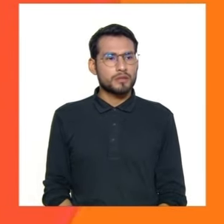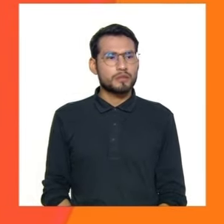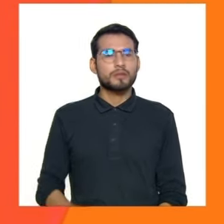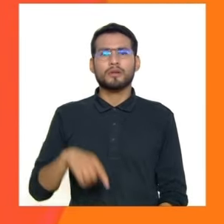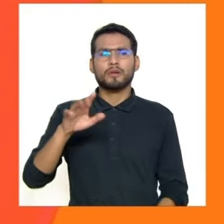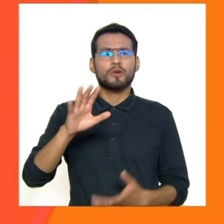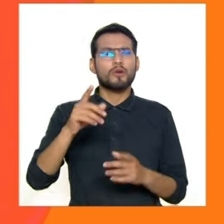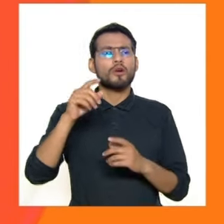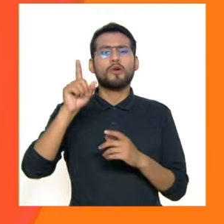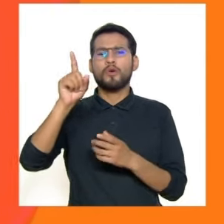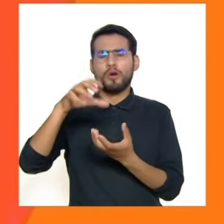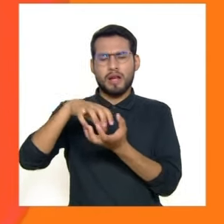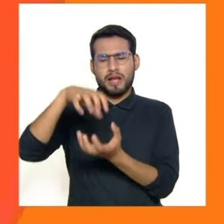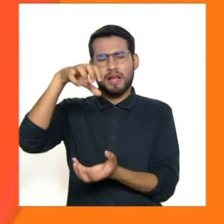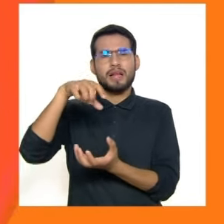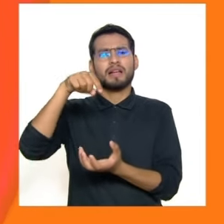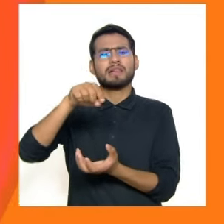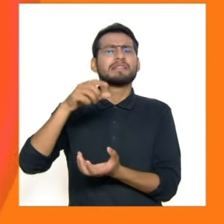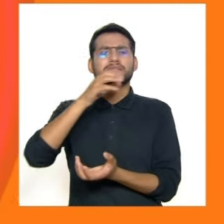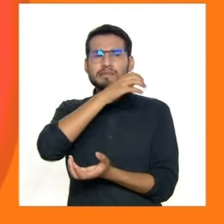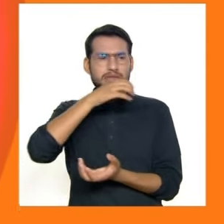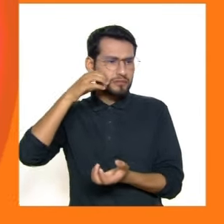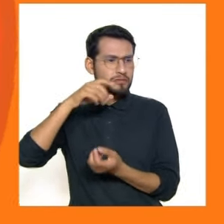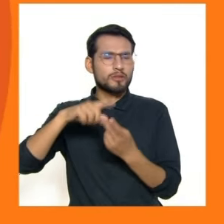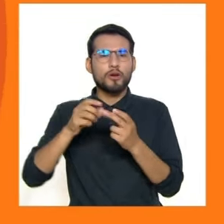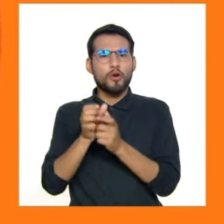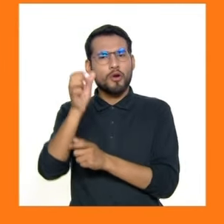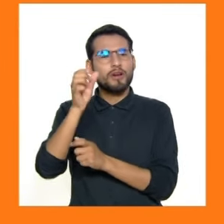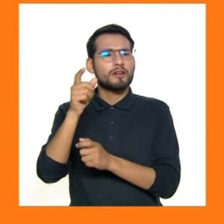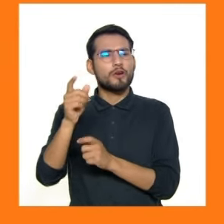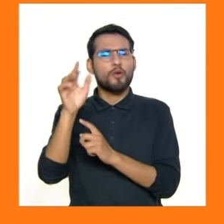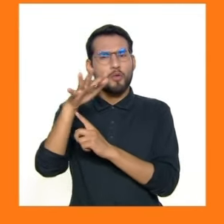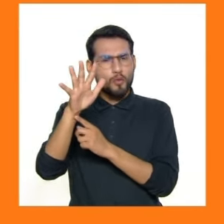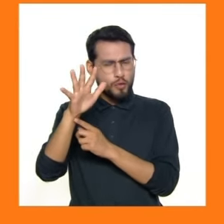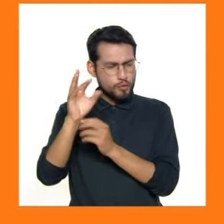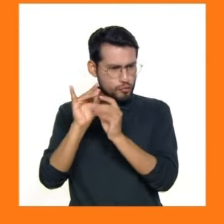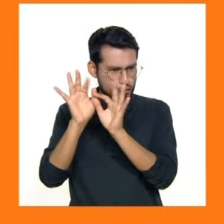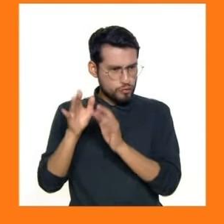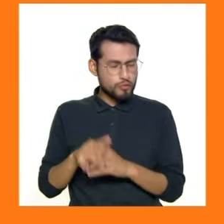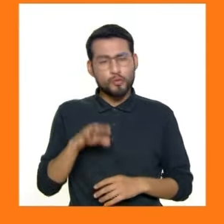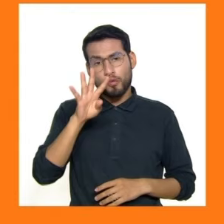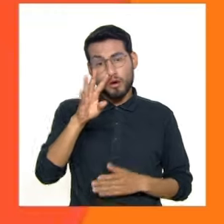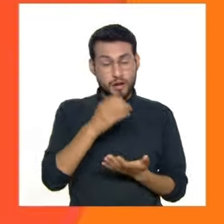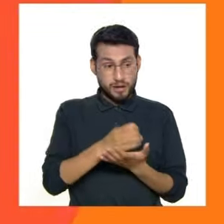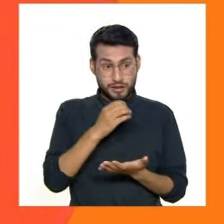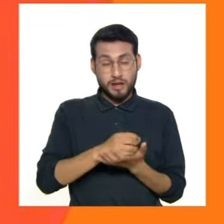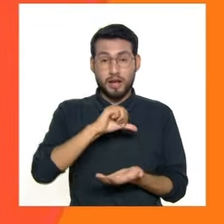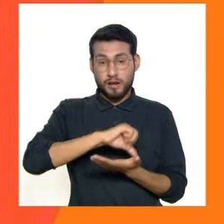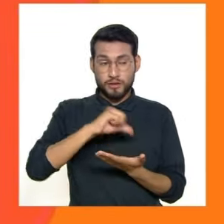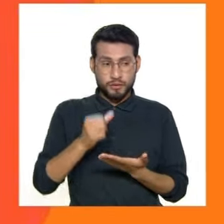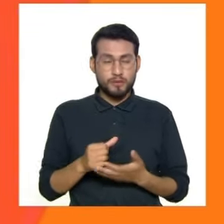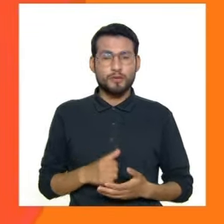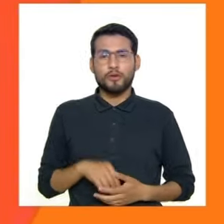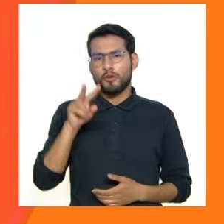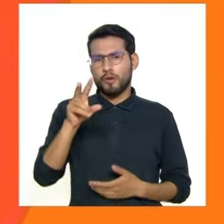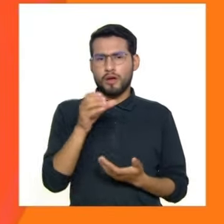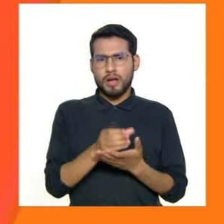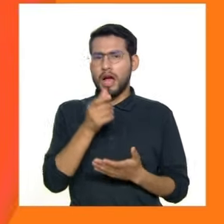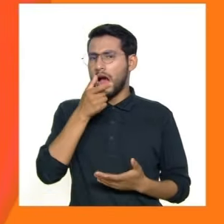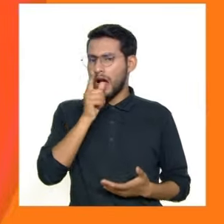cul media lata de cerveza un atado de culantro cuatro tazas de arroz cuatro tazas de arroz y dos tazas de agua dos